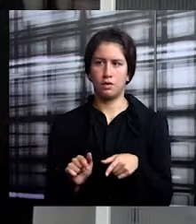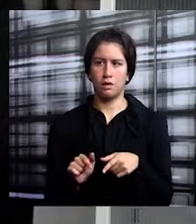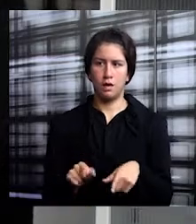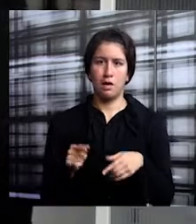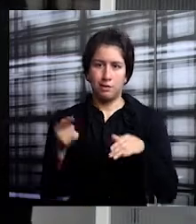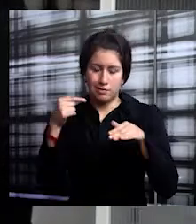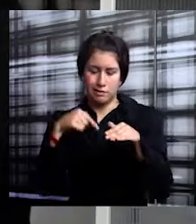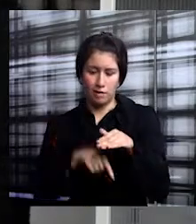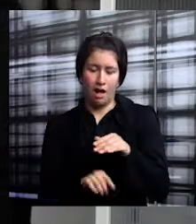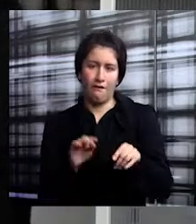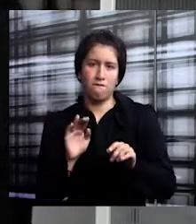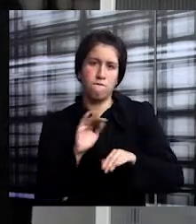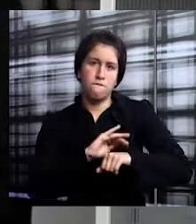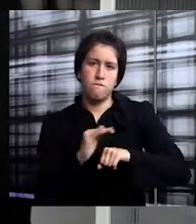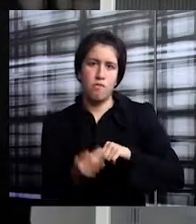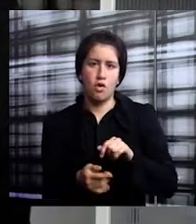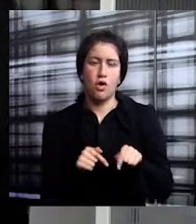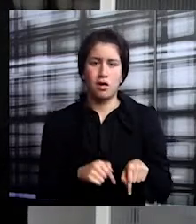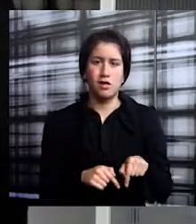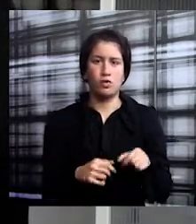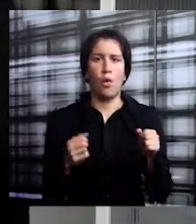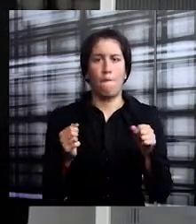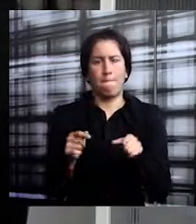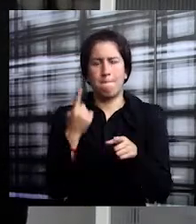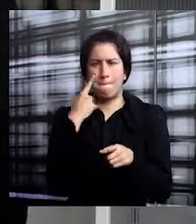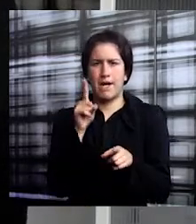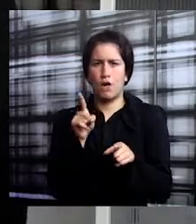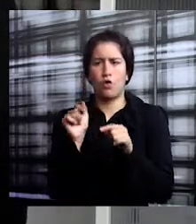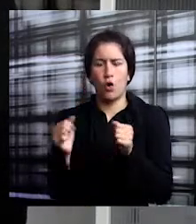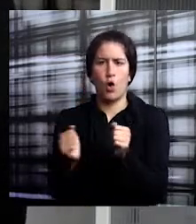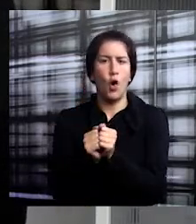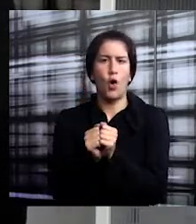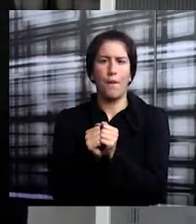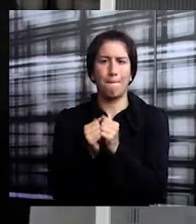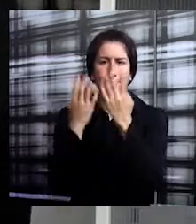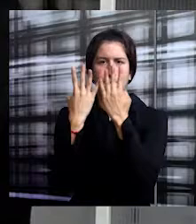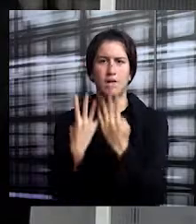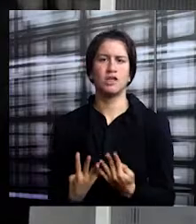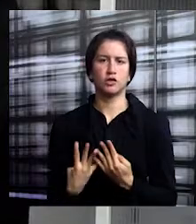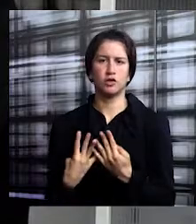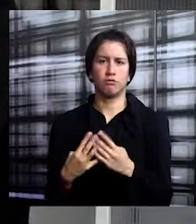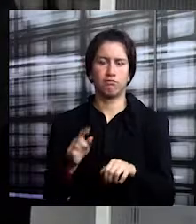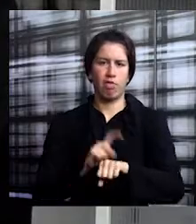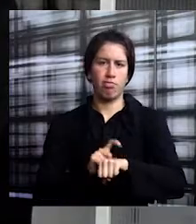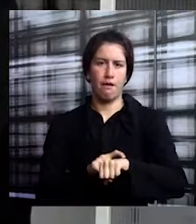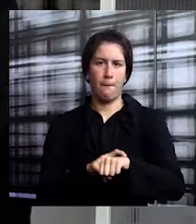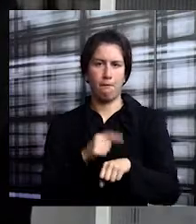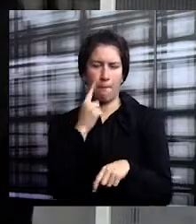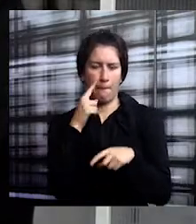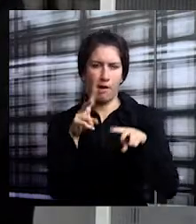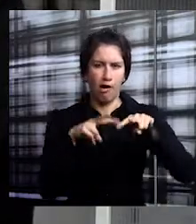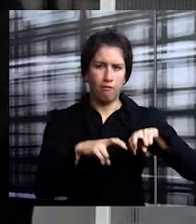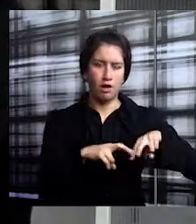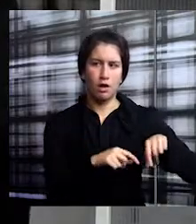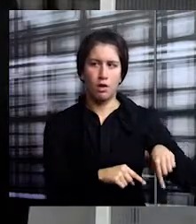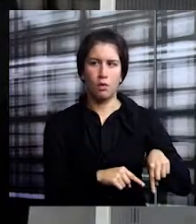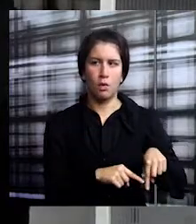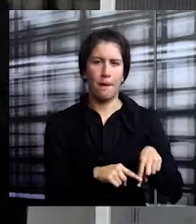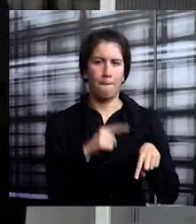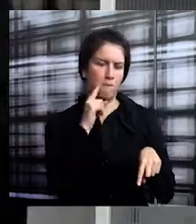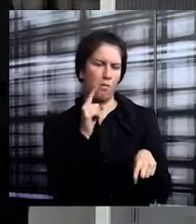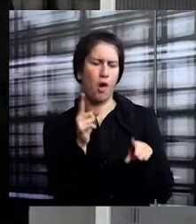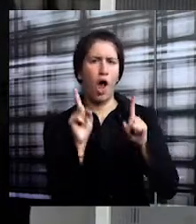incluso con prisión preventiva, mientras que muchas de las personas que han sido detenidas por saqueo,